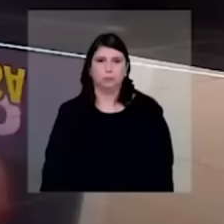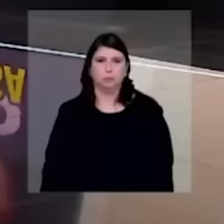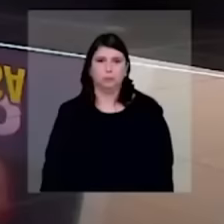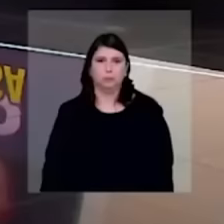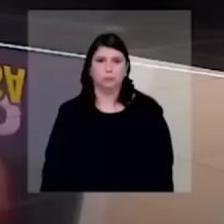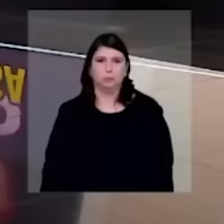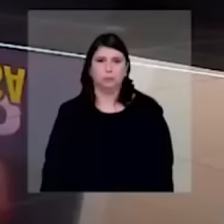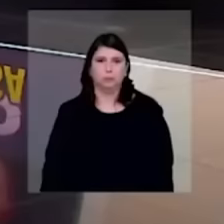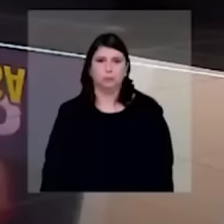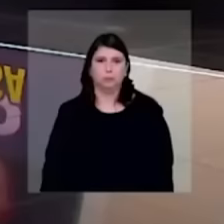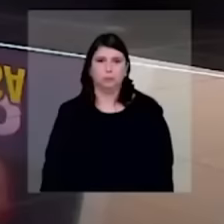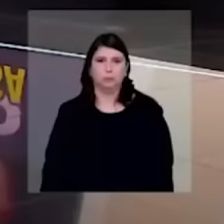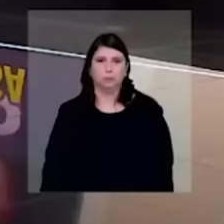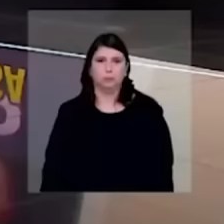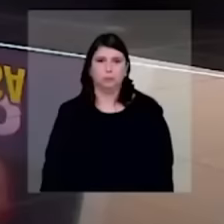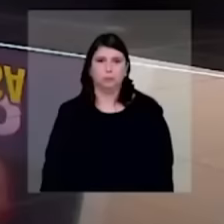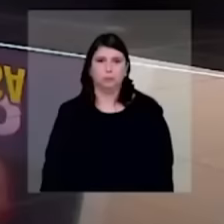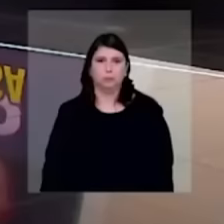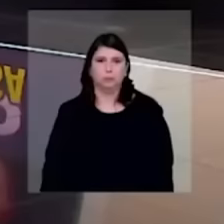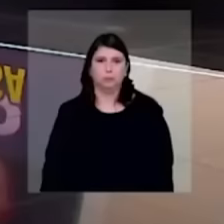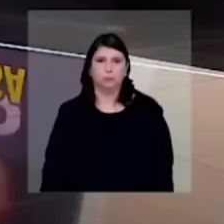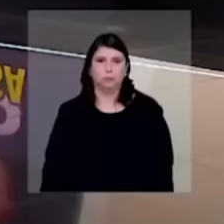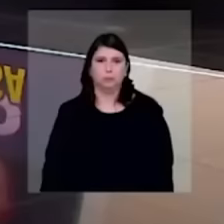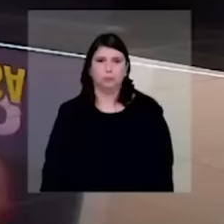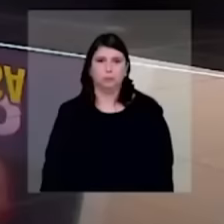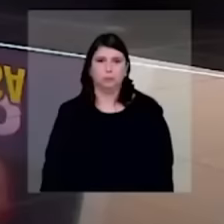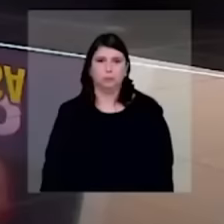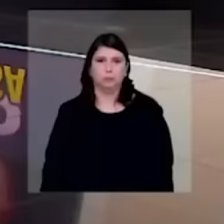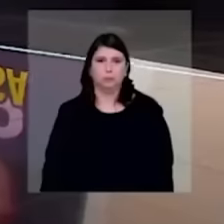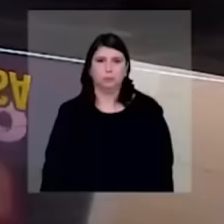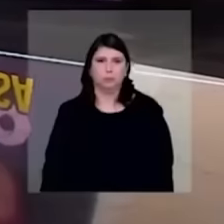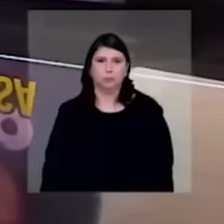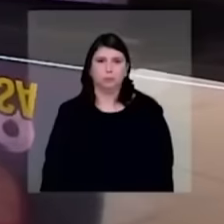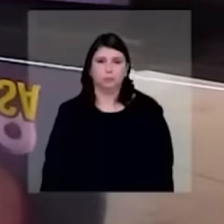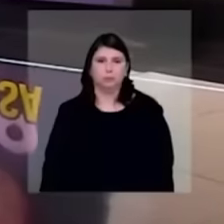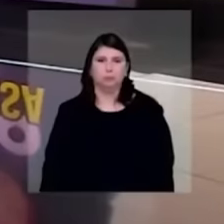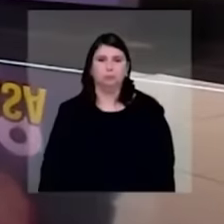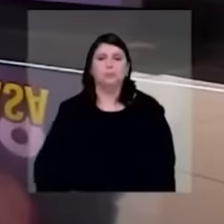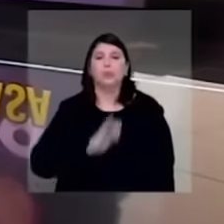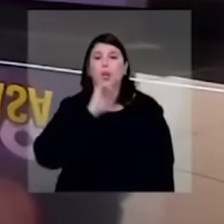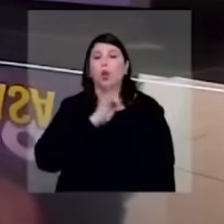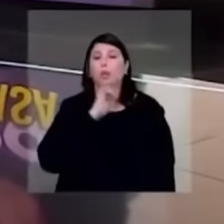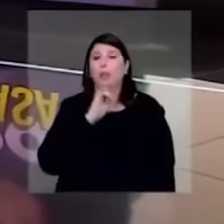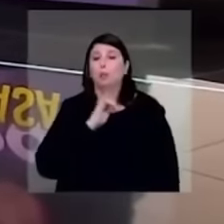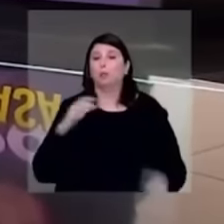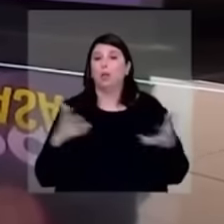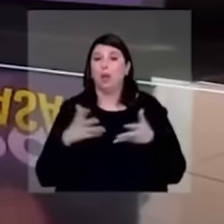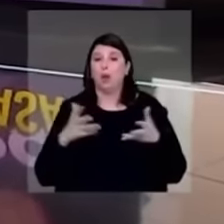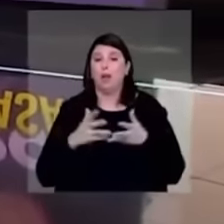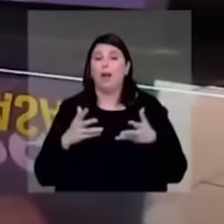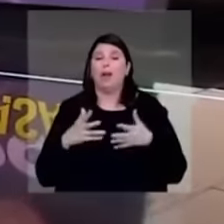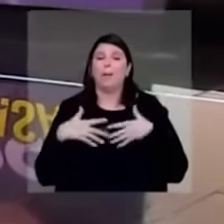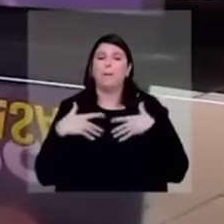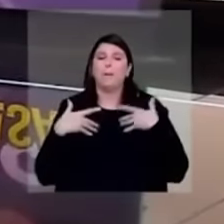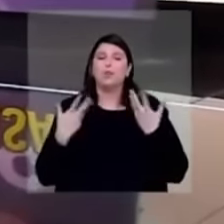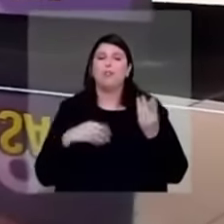niño como en la historia de la medicina en Uruguay. Vamos a arrancar. Bueno, y les contamos a continuación que en medio de una gran emoción de